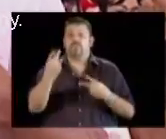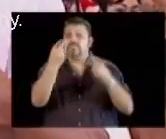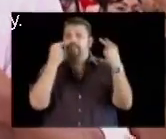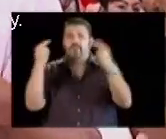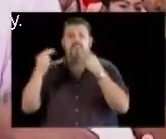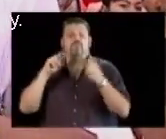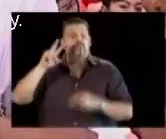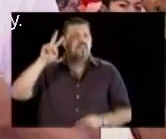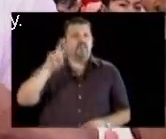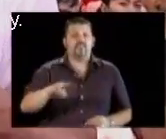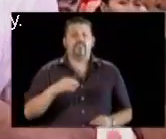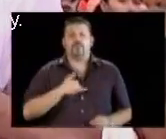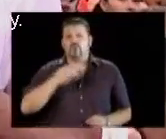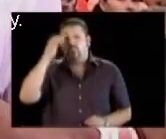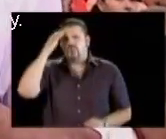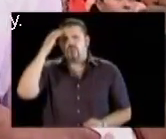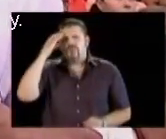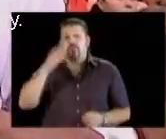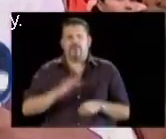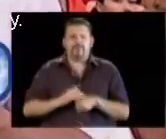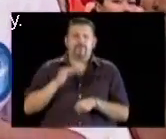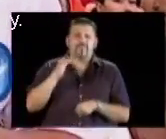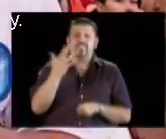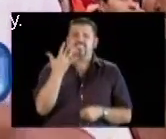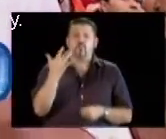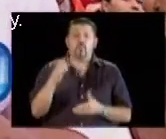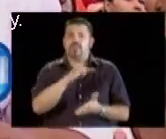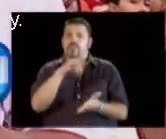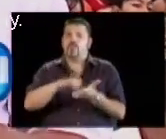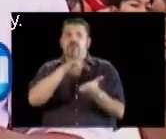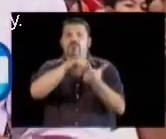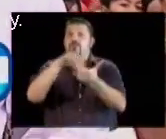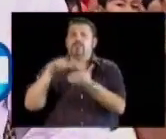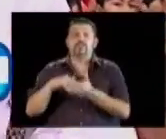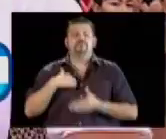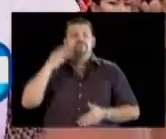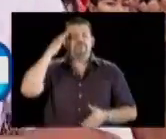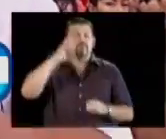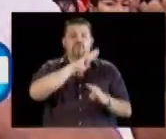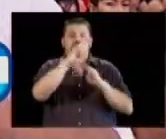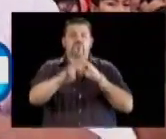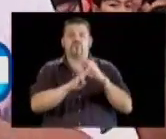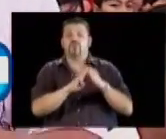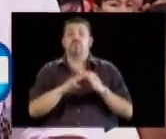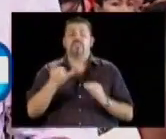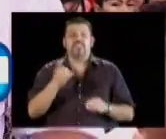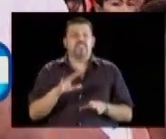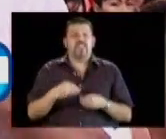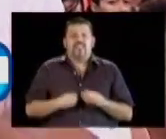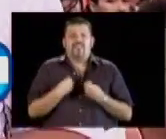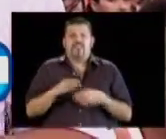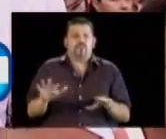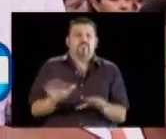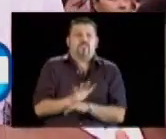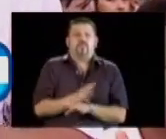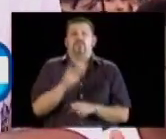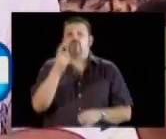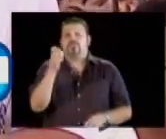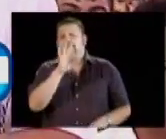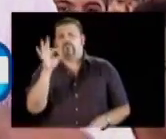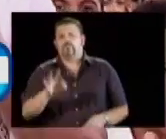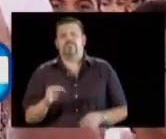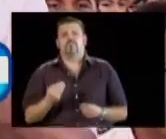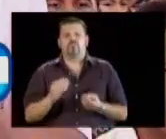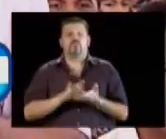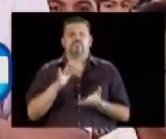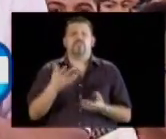verdad, conocemos más de 50 lugares del mundo gracias a esta compañía y la vida nos ha cambiado un 100%. Muchas